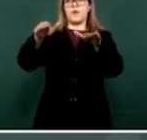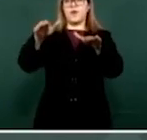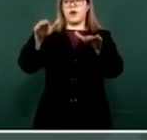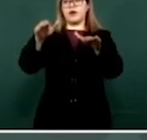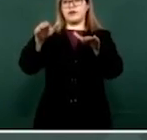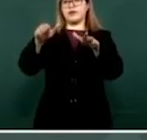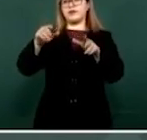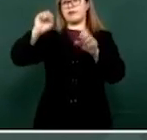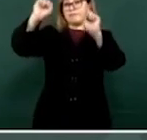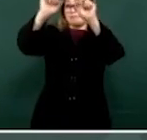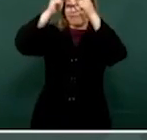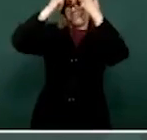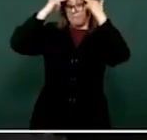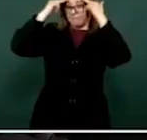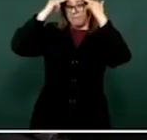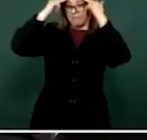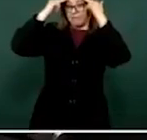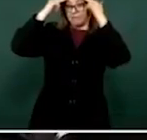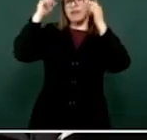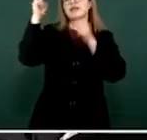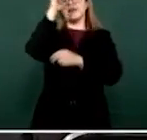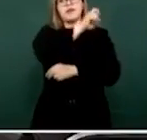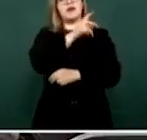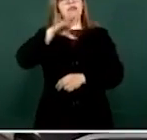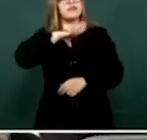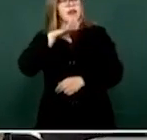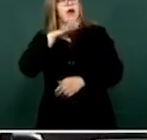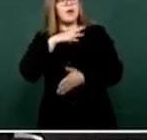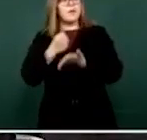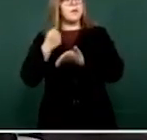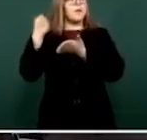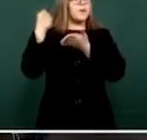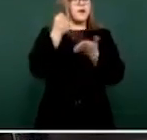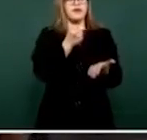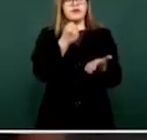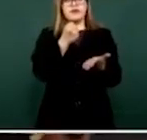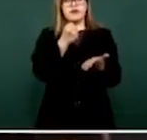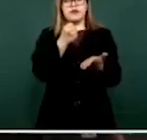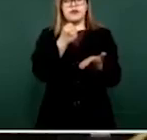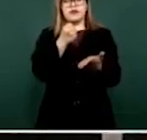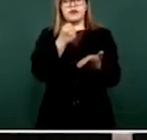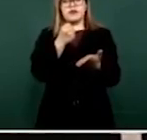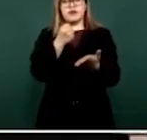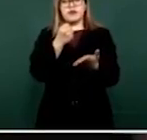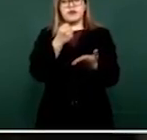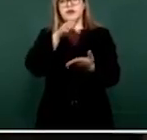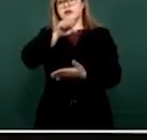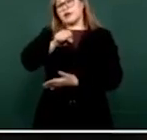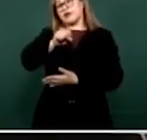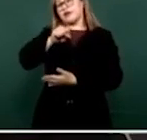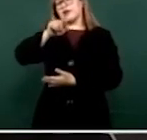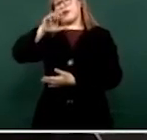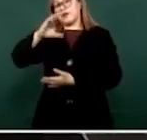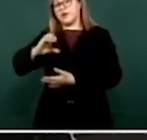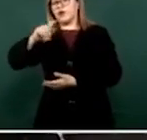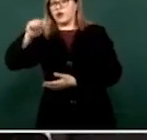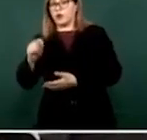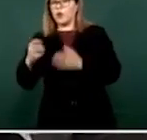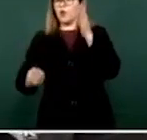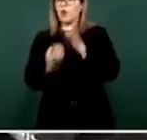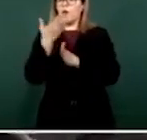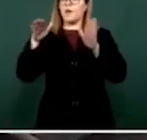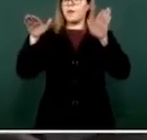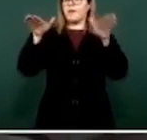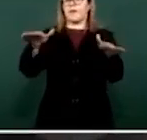Huasteca, y ya tenemos los fondos, la Secretaría de Comunicaciones va a construir el nuevo